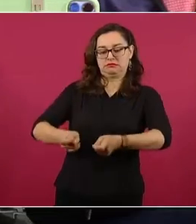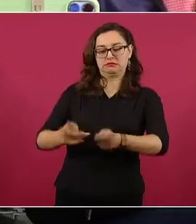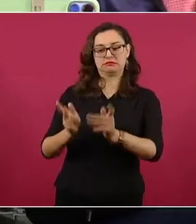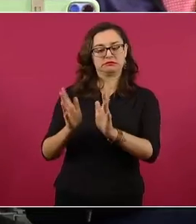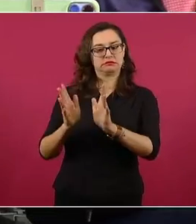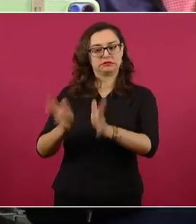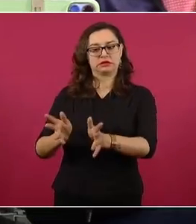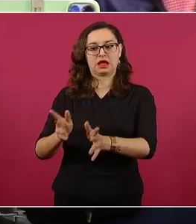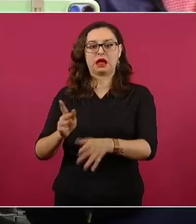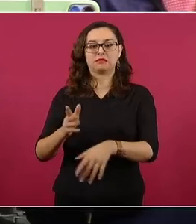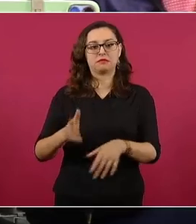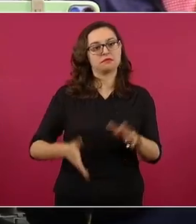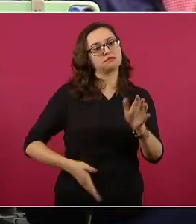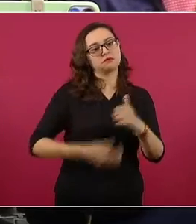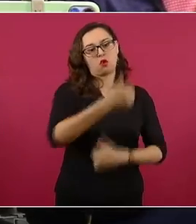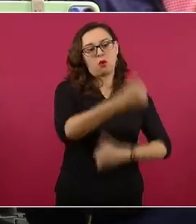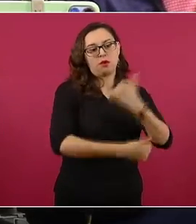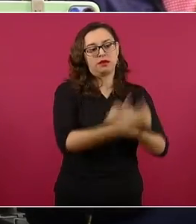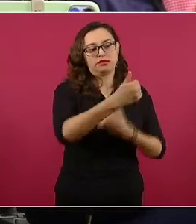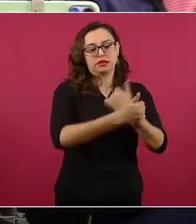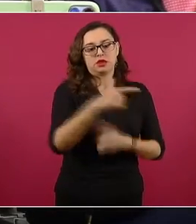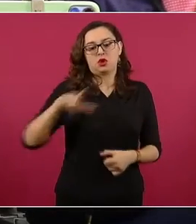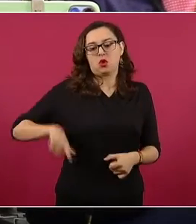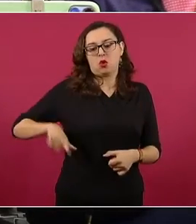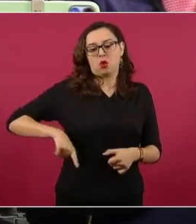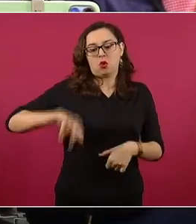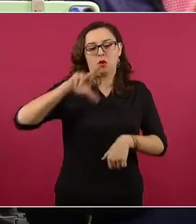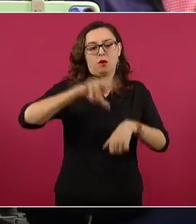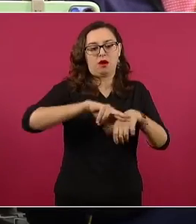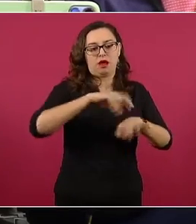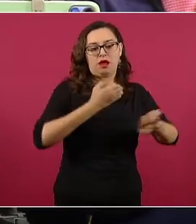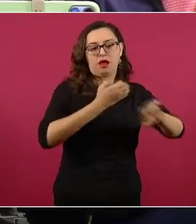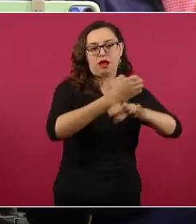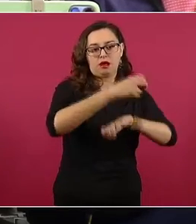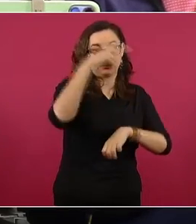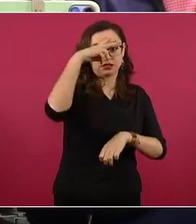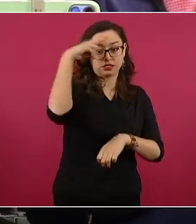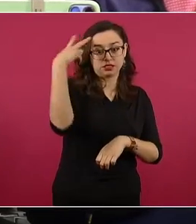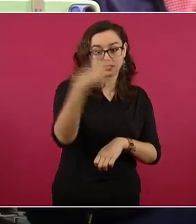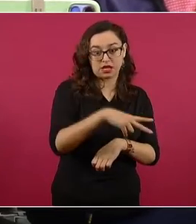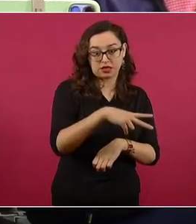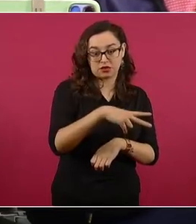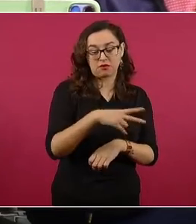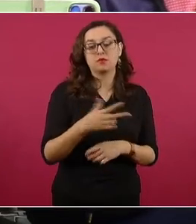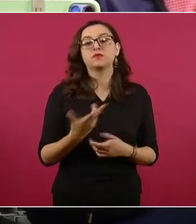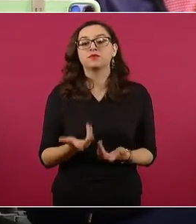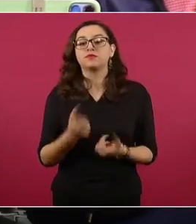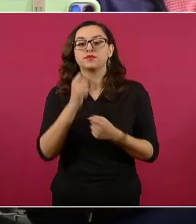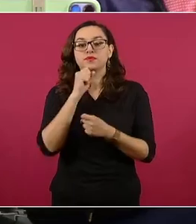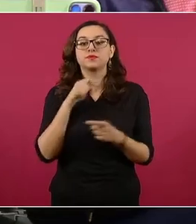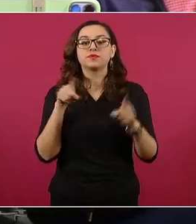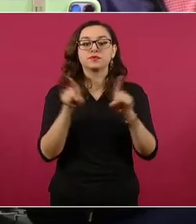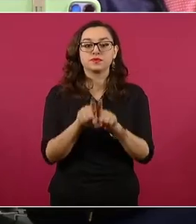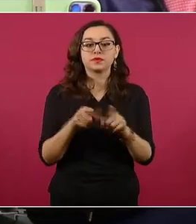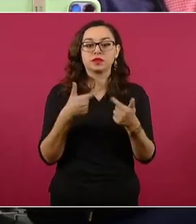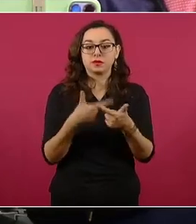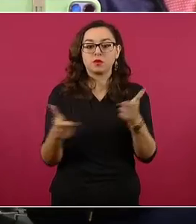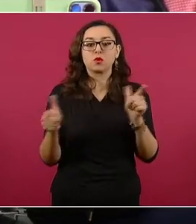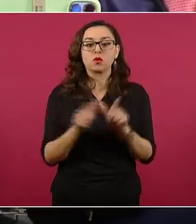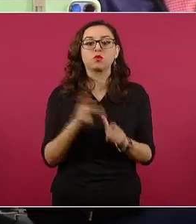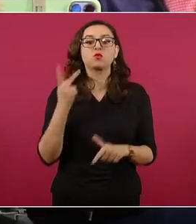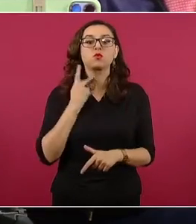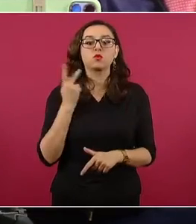aceptó la candidatura para el Estado de México, pero también porque el dirigente de Morena decía que la van a esperar hasta